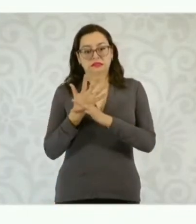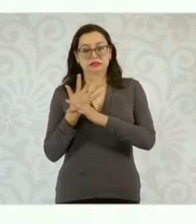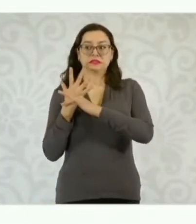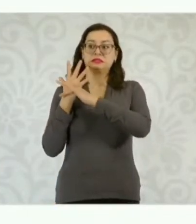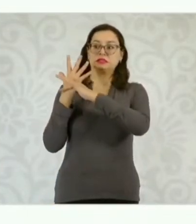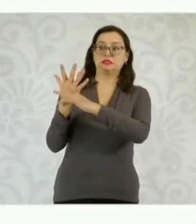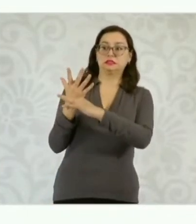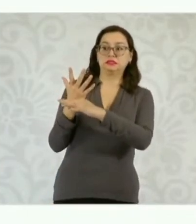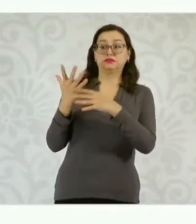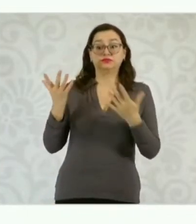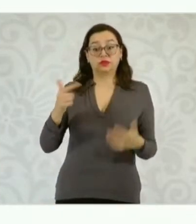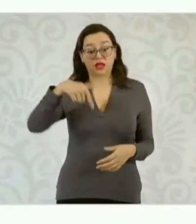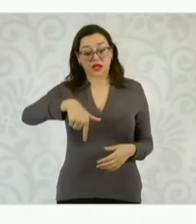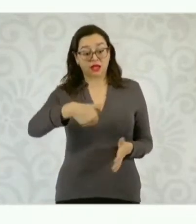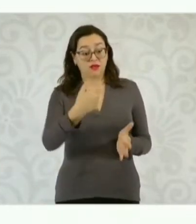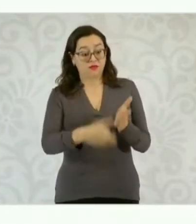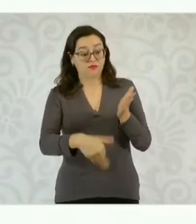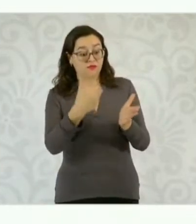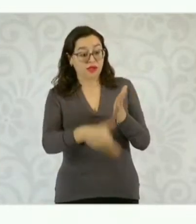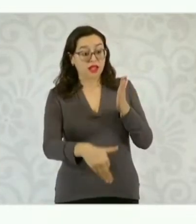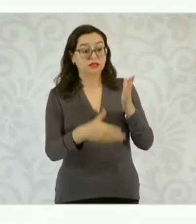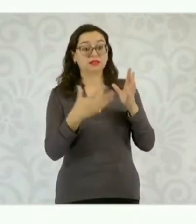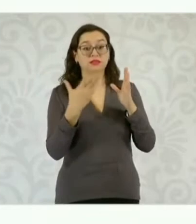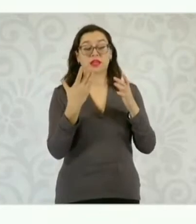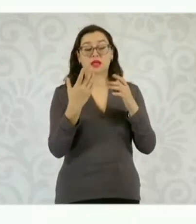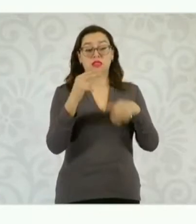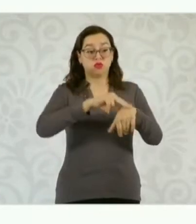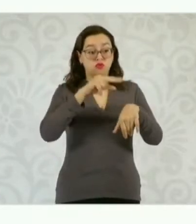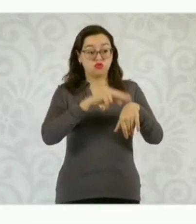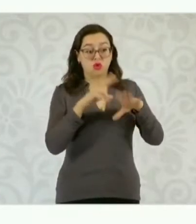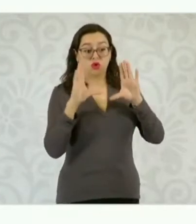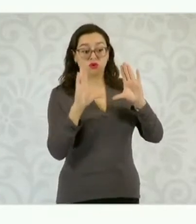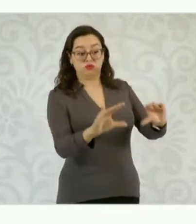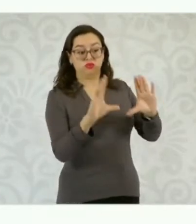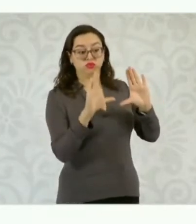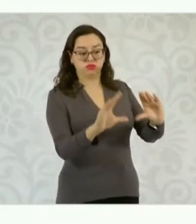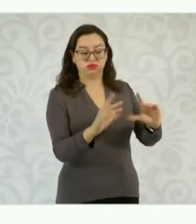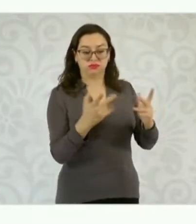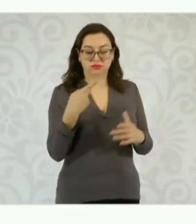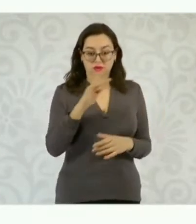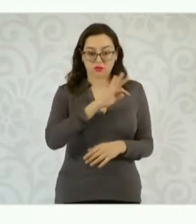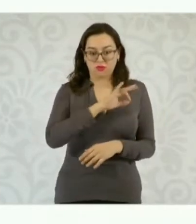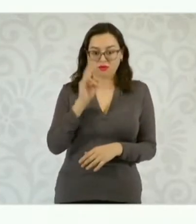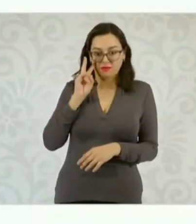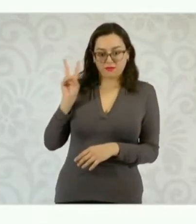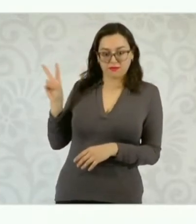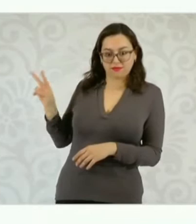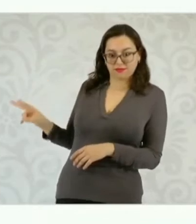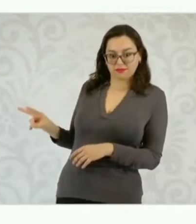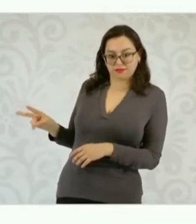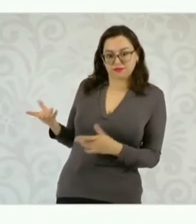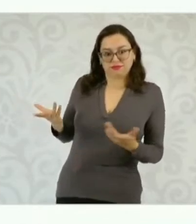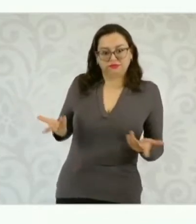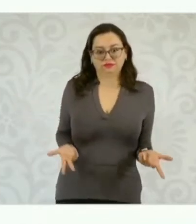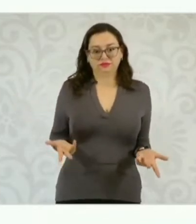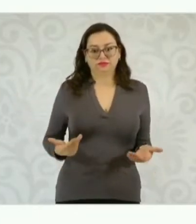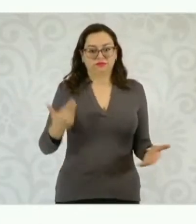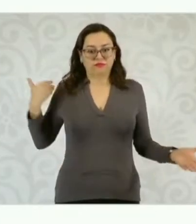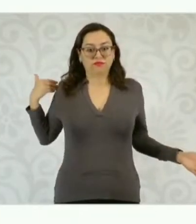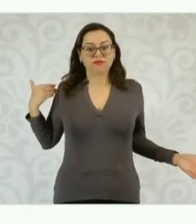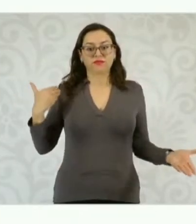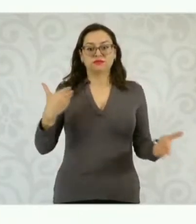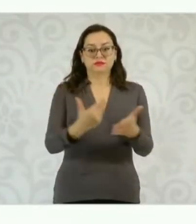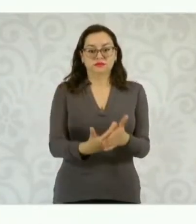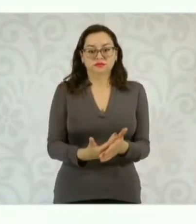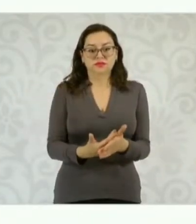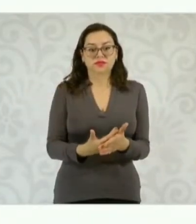formando tantos médicos como deberíamos, es esta gráfica. Esta gráfica lo que muestra es el crecimiento del número de plazas de residencias médicas que ha habido en el